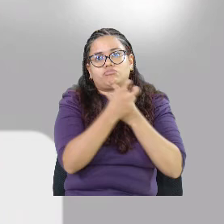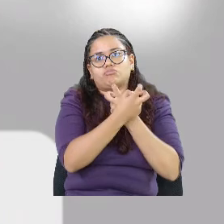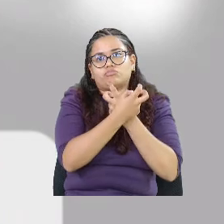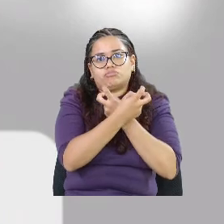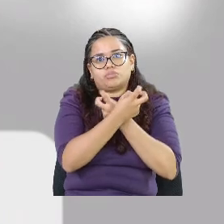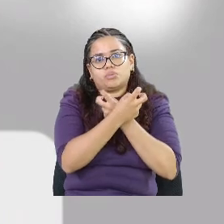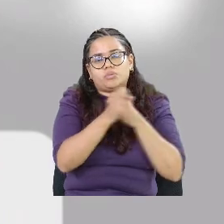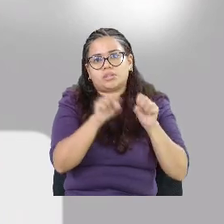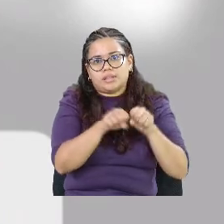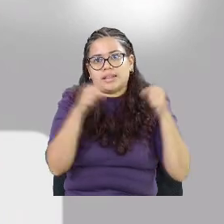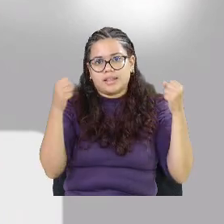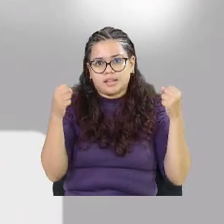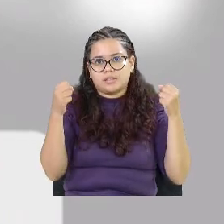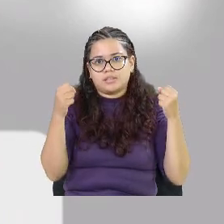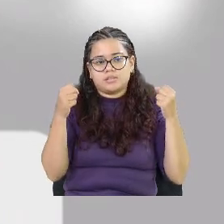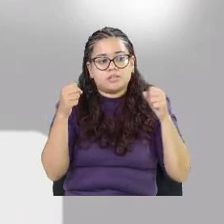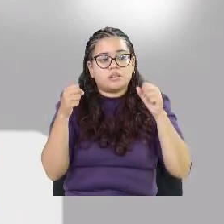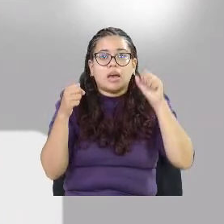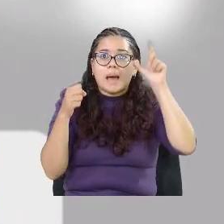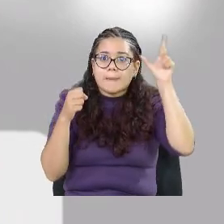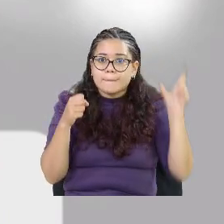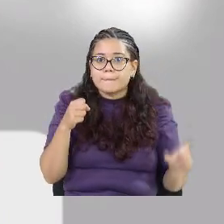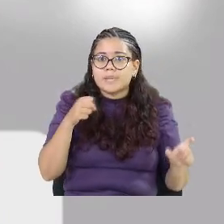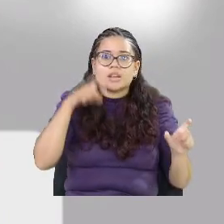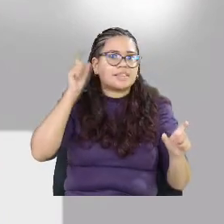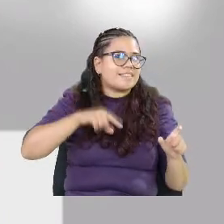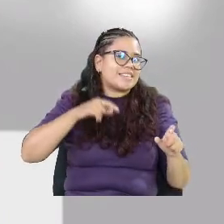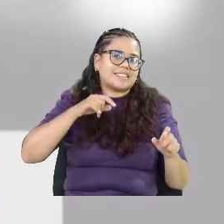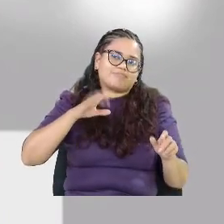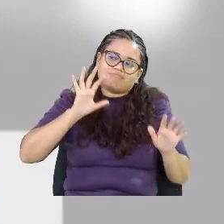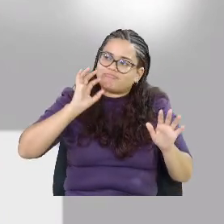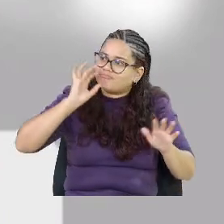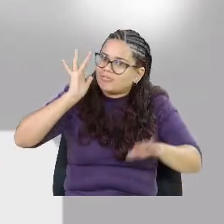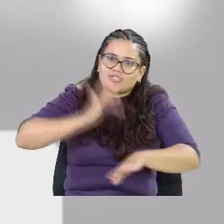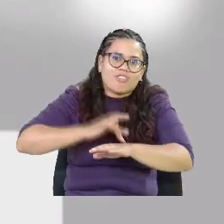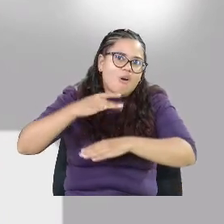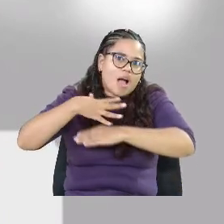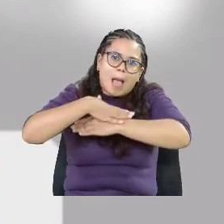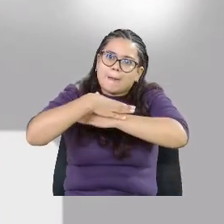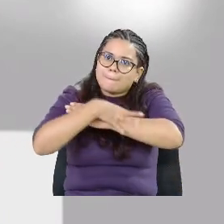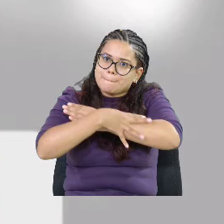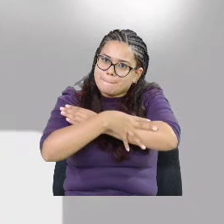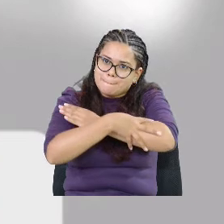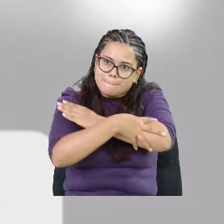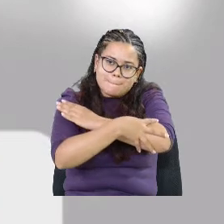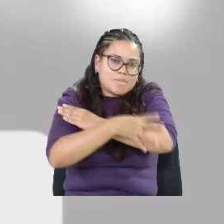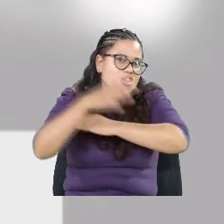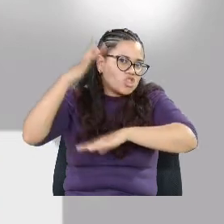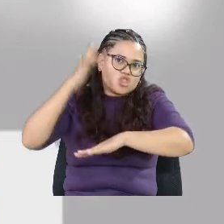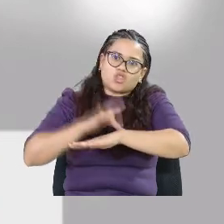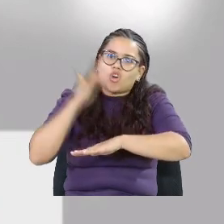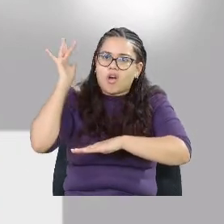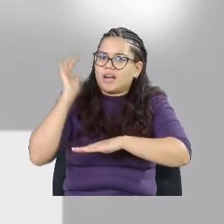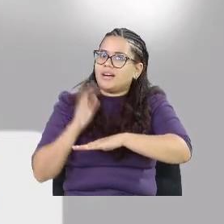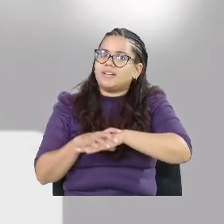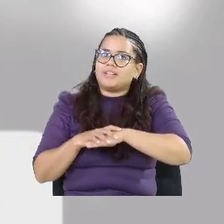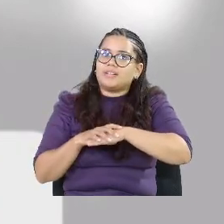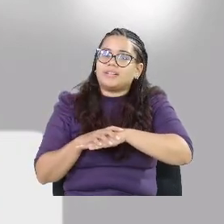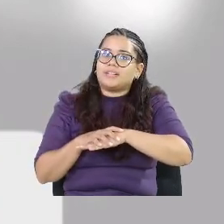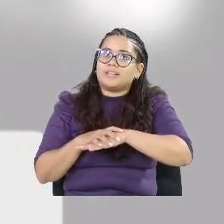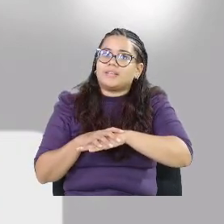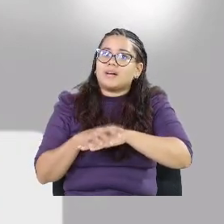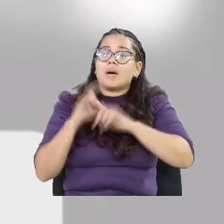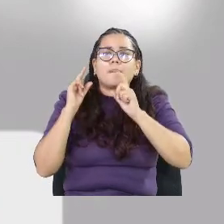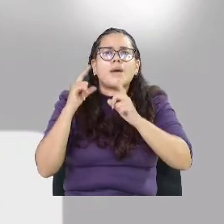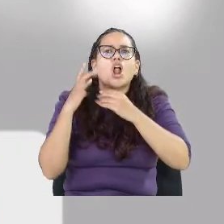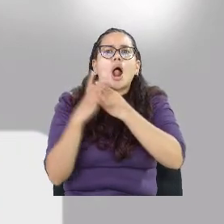la persona sí o sí se tiene que enyesar. Eso no cambia en lo absoluto. Pero se enyesa